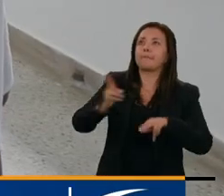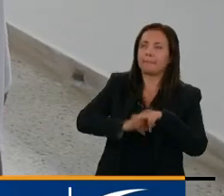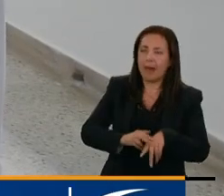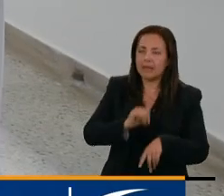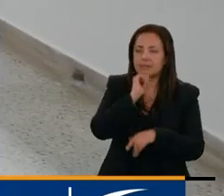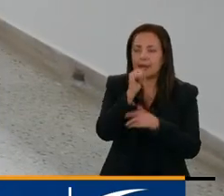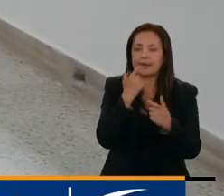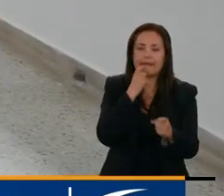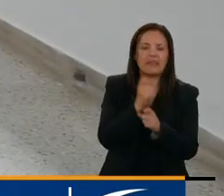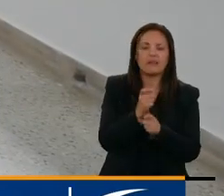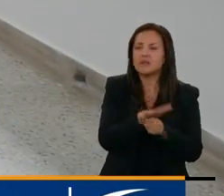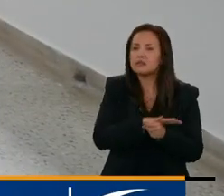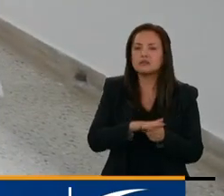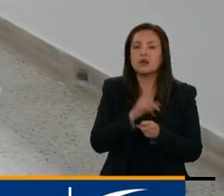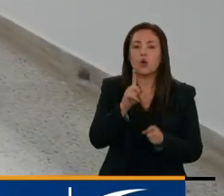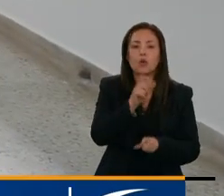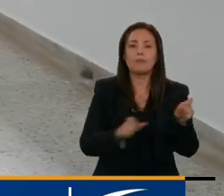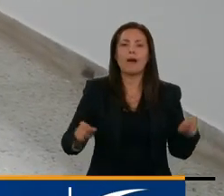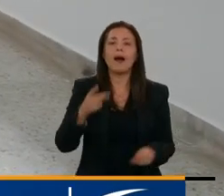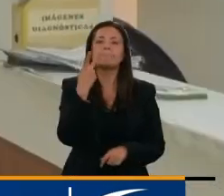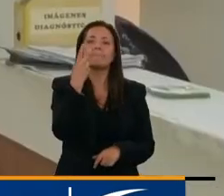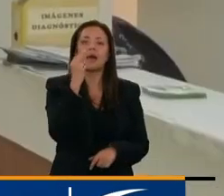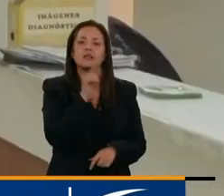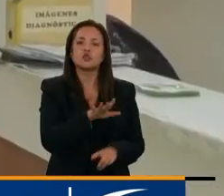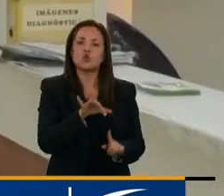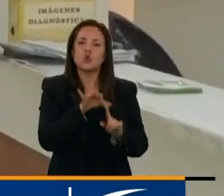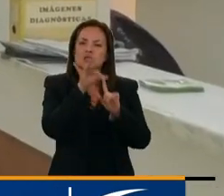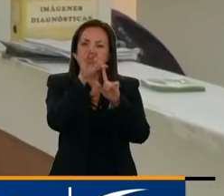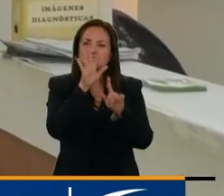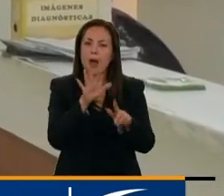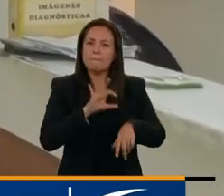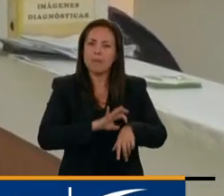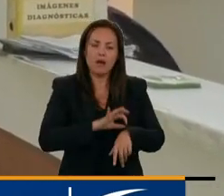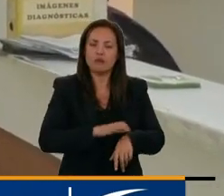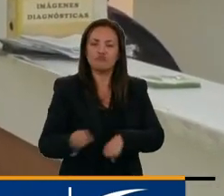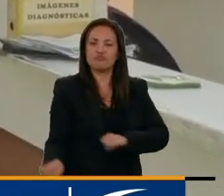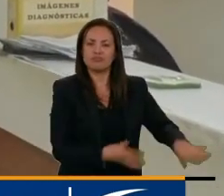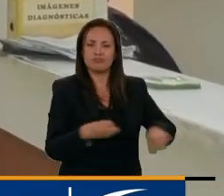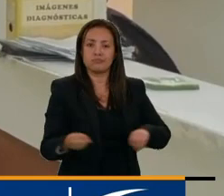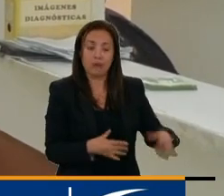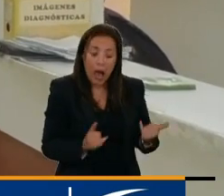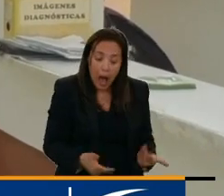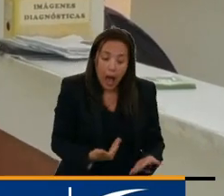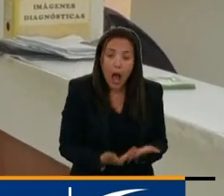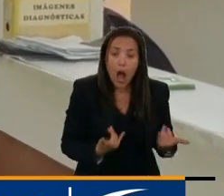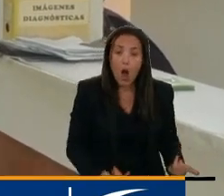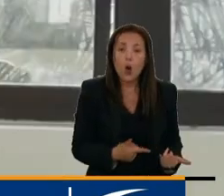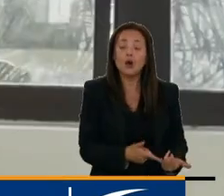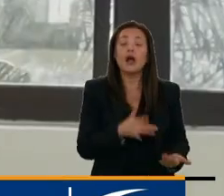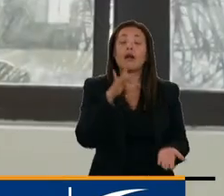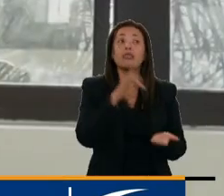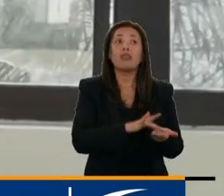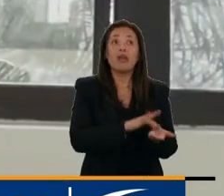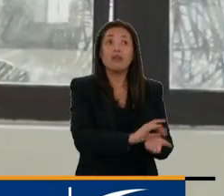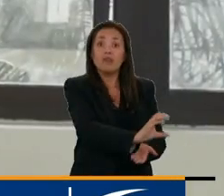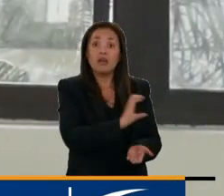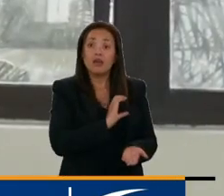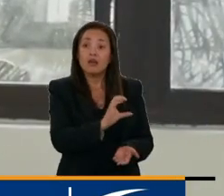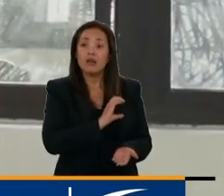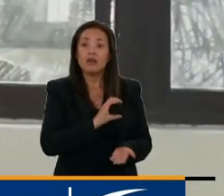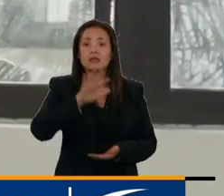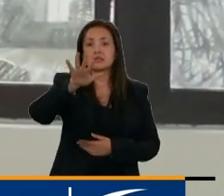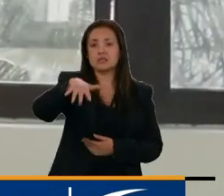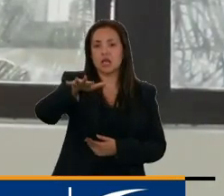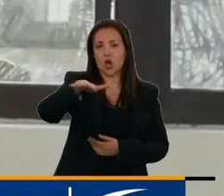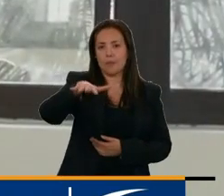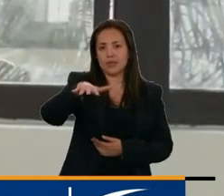situación y es la renuncia de 20 especialistas. A la fecha, el hospital nos adeuda 5